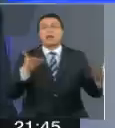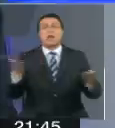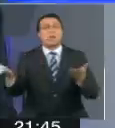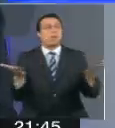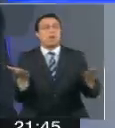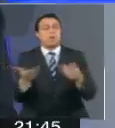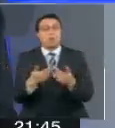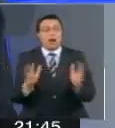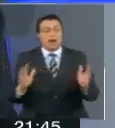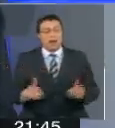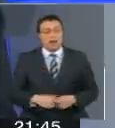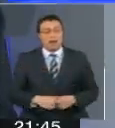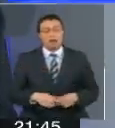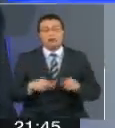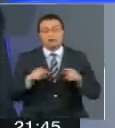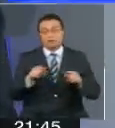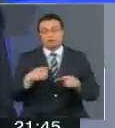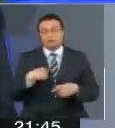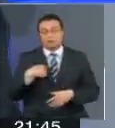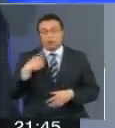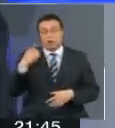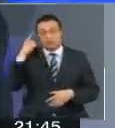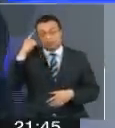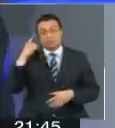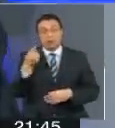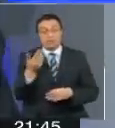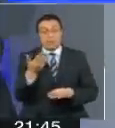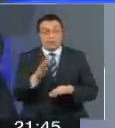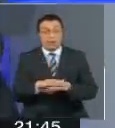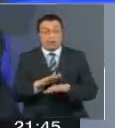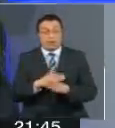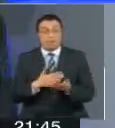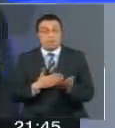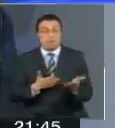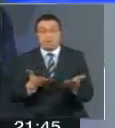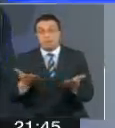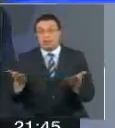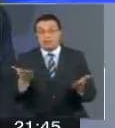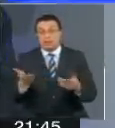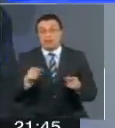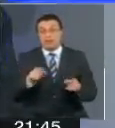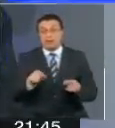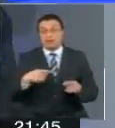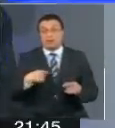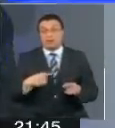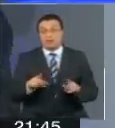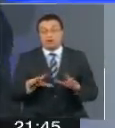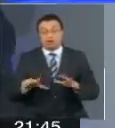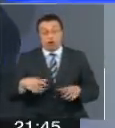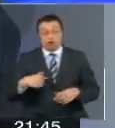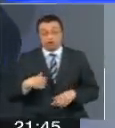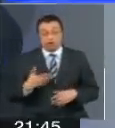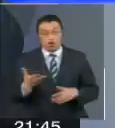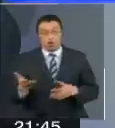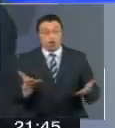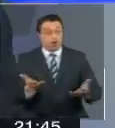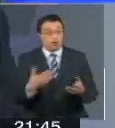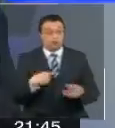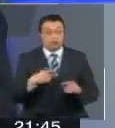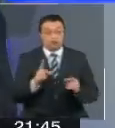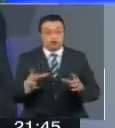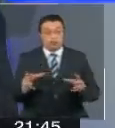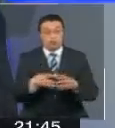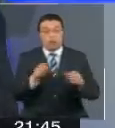No, o sea, a mí yo pienso que pedir plata es algo que yo no hago en las